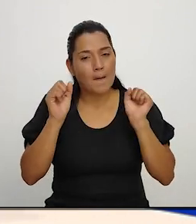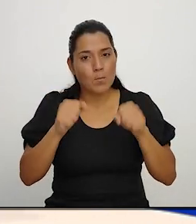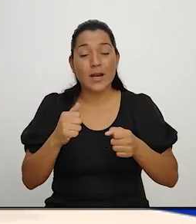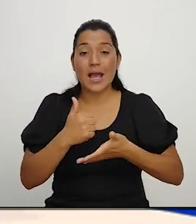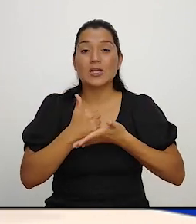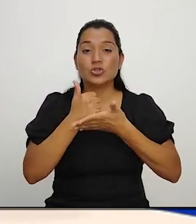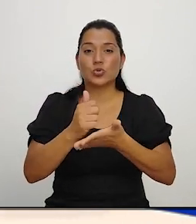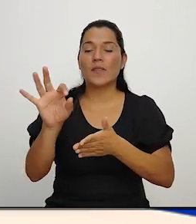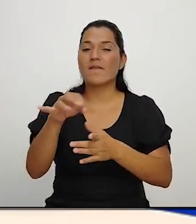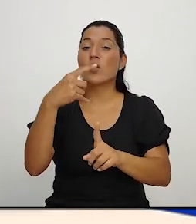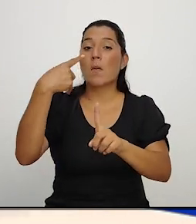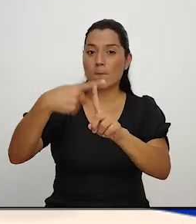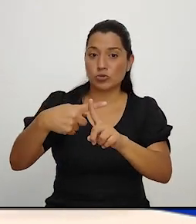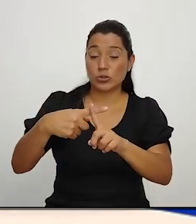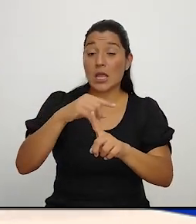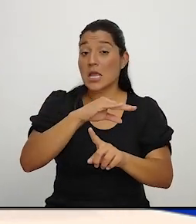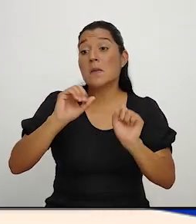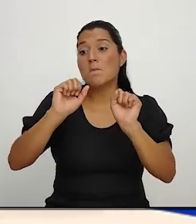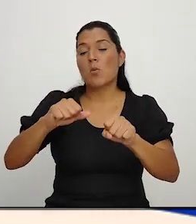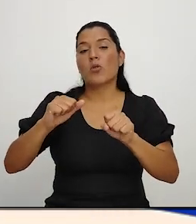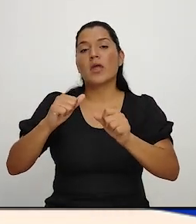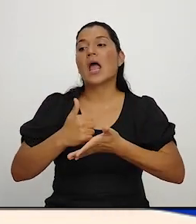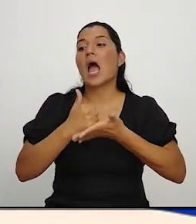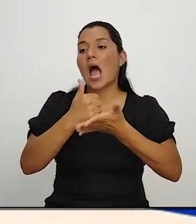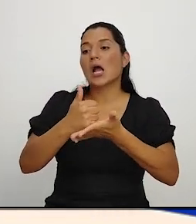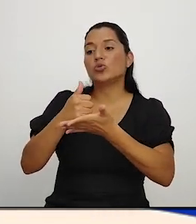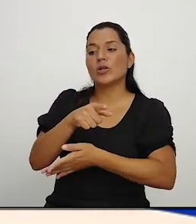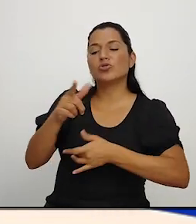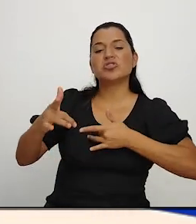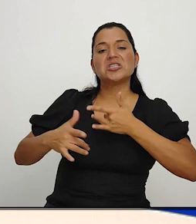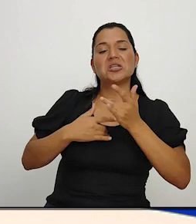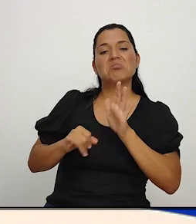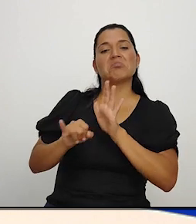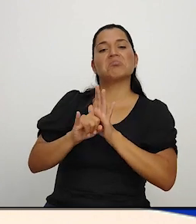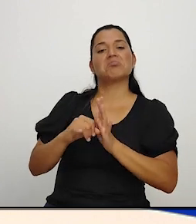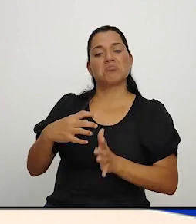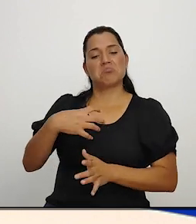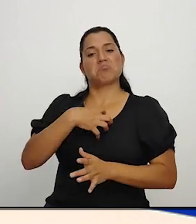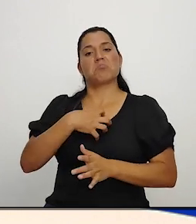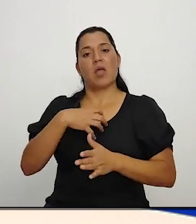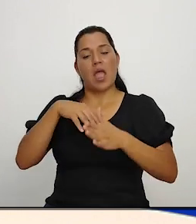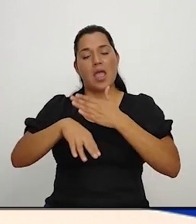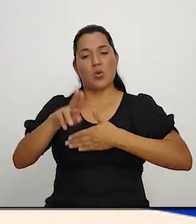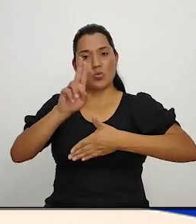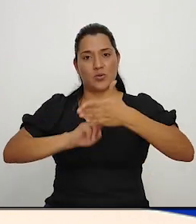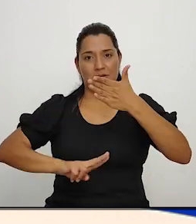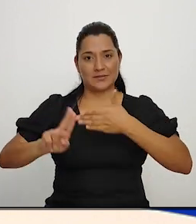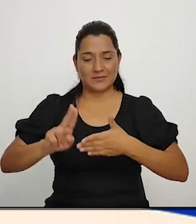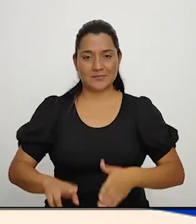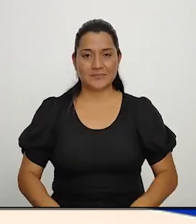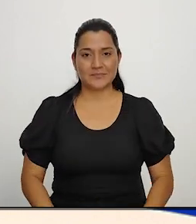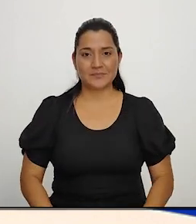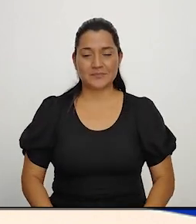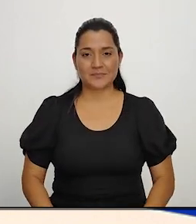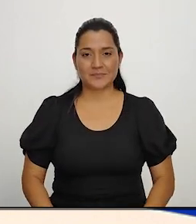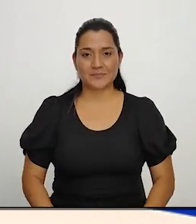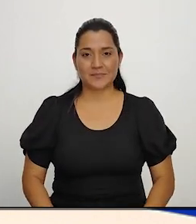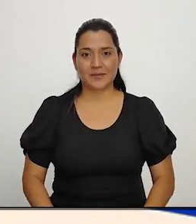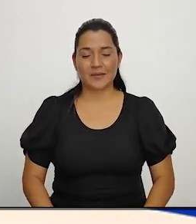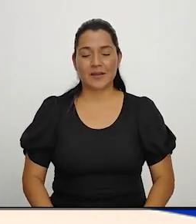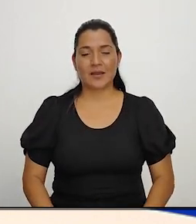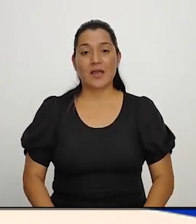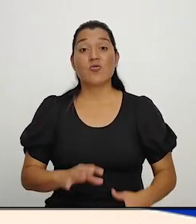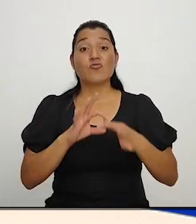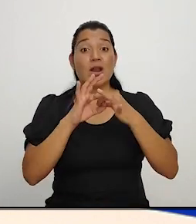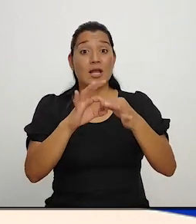positivamente y favorecer el sentido de pertenencia en los estudiantes de nuestra uned respecto de